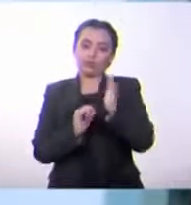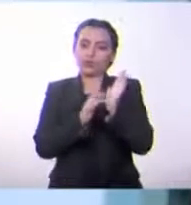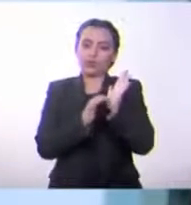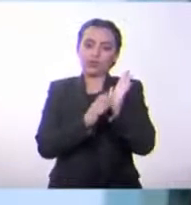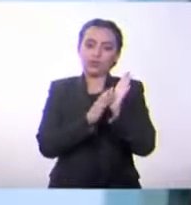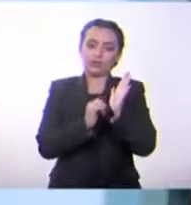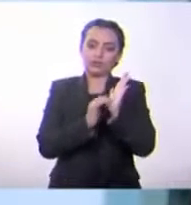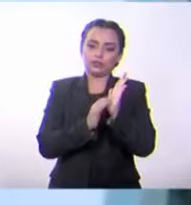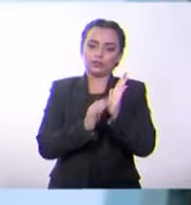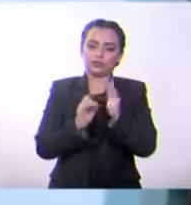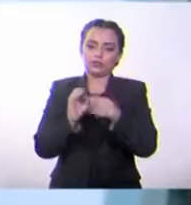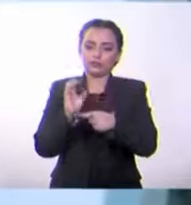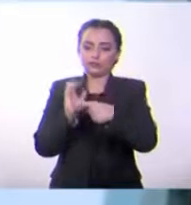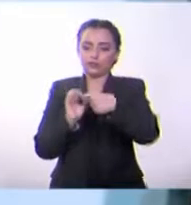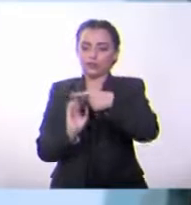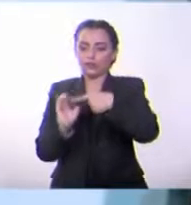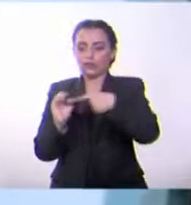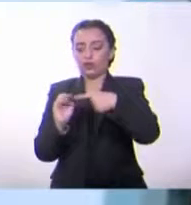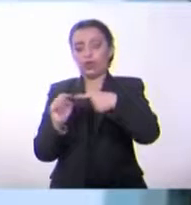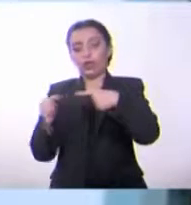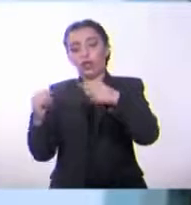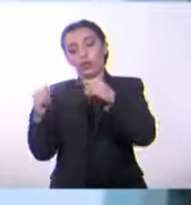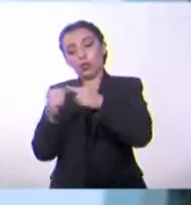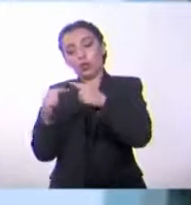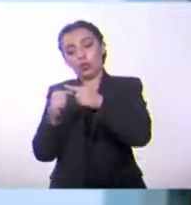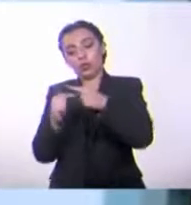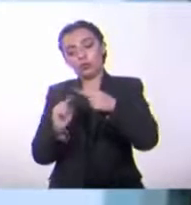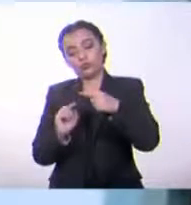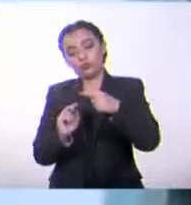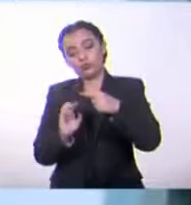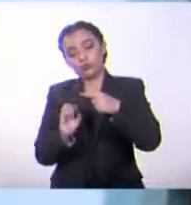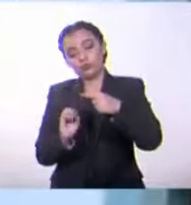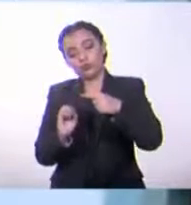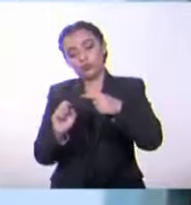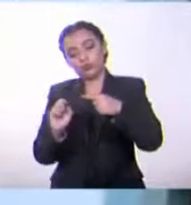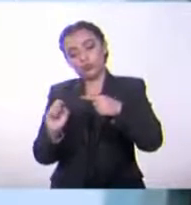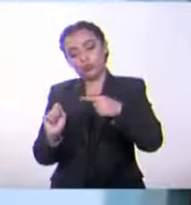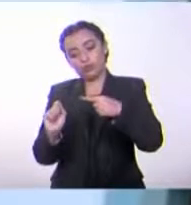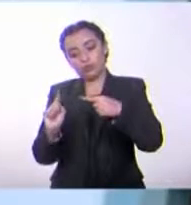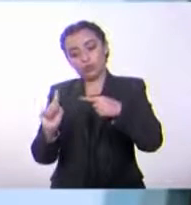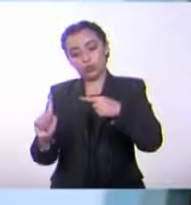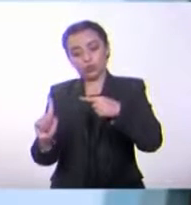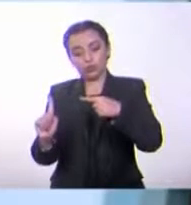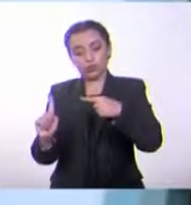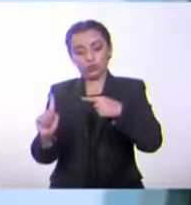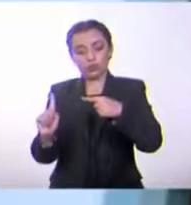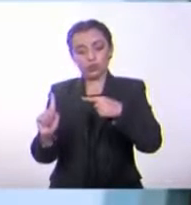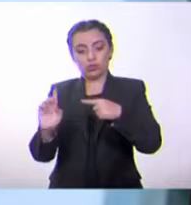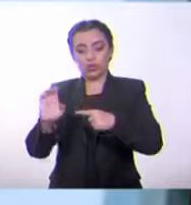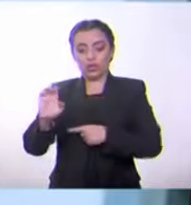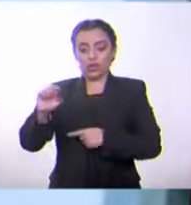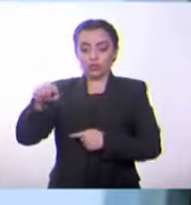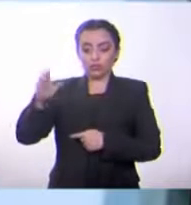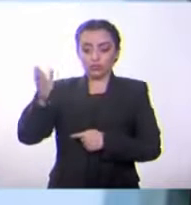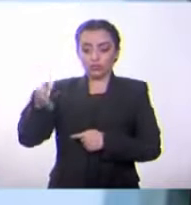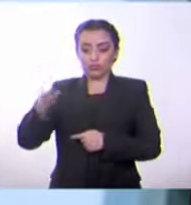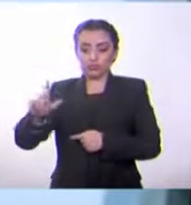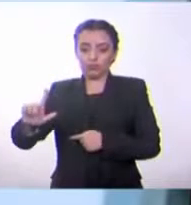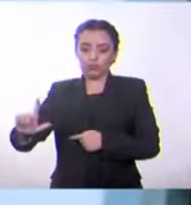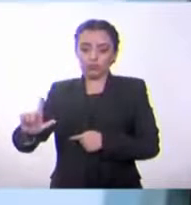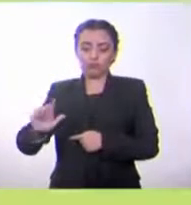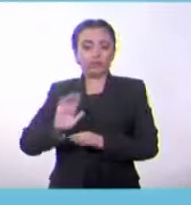es 0.1 equivalente sobre litro. Y así calculamos la